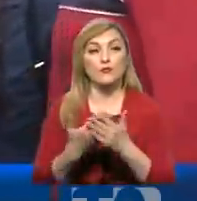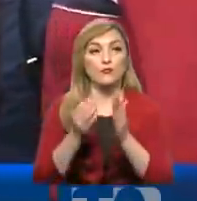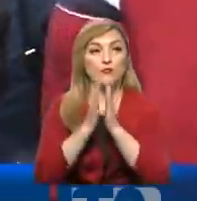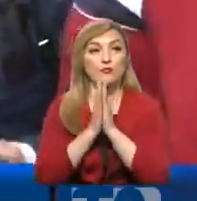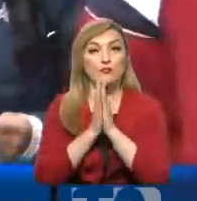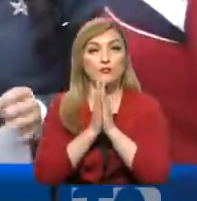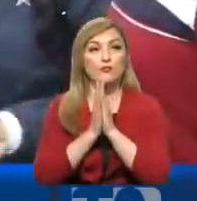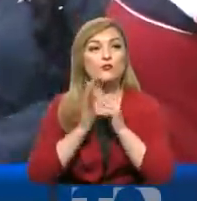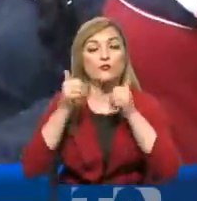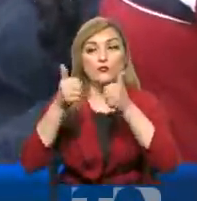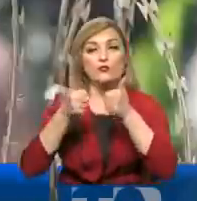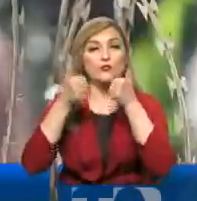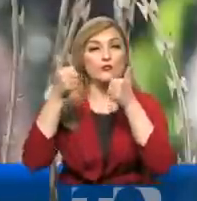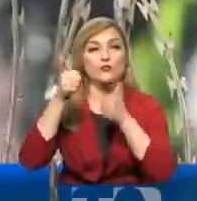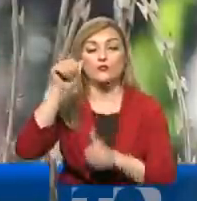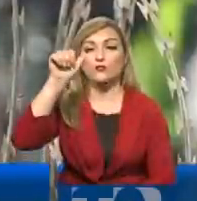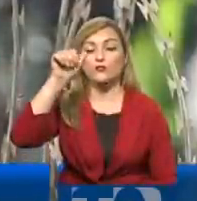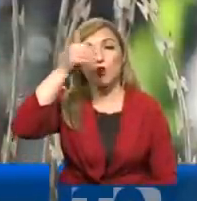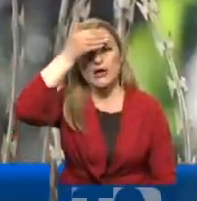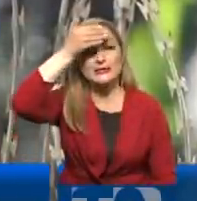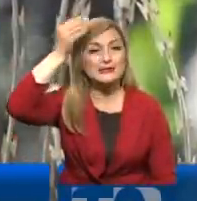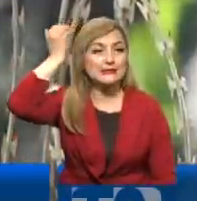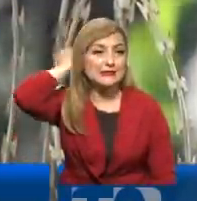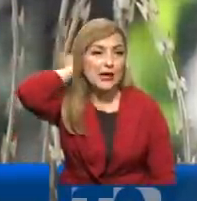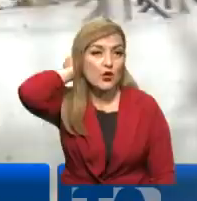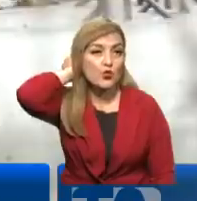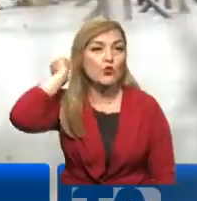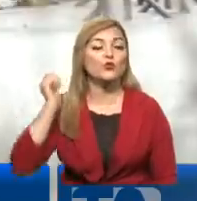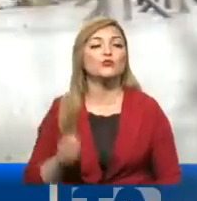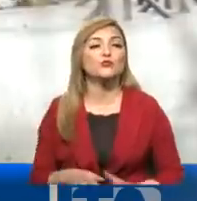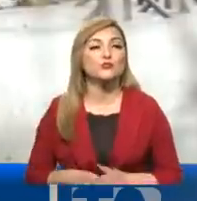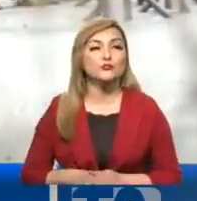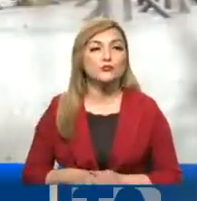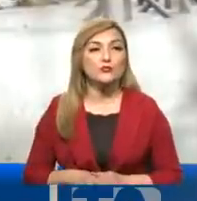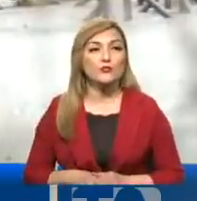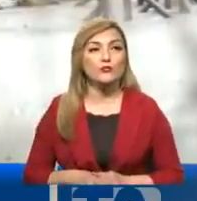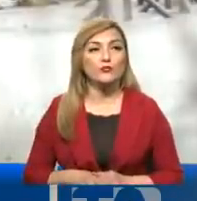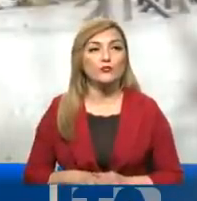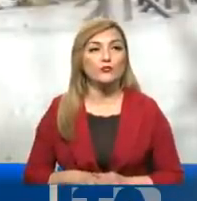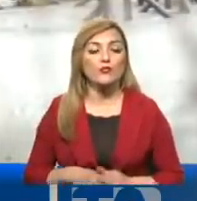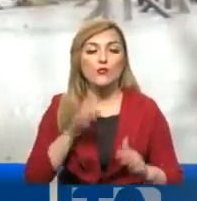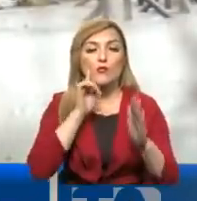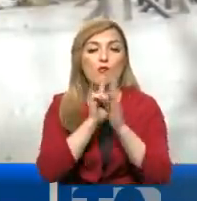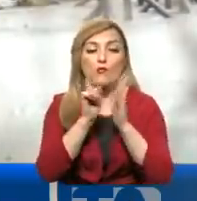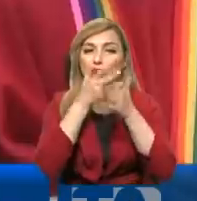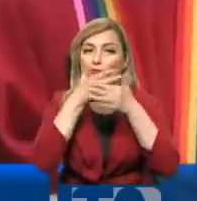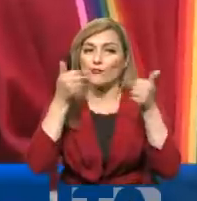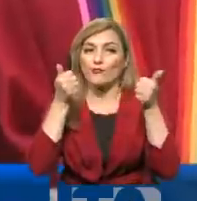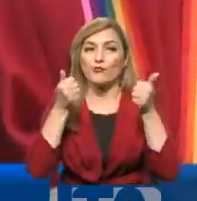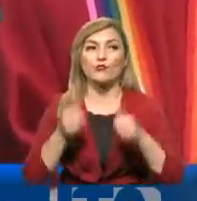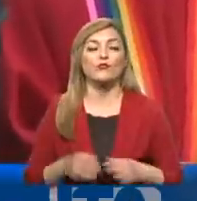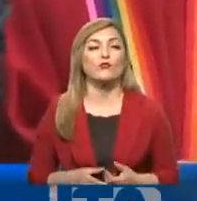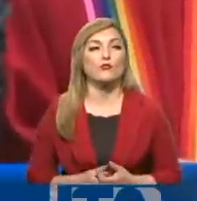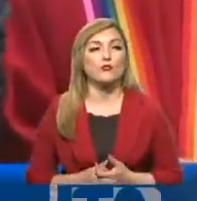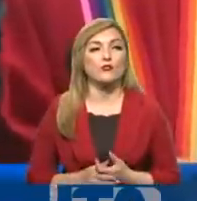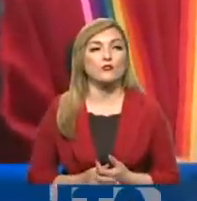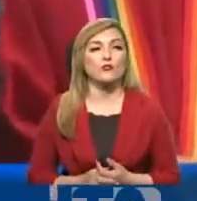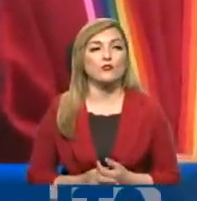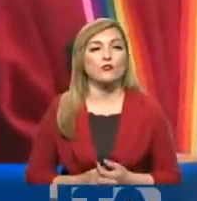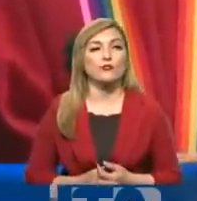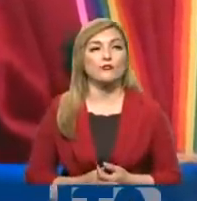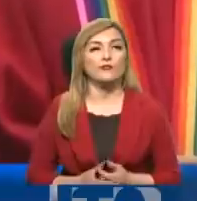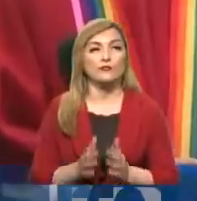candidato Yacu Pérez para sostener su denuncia de fraude electoral. Para pedir que se